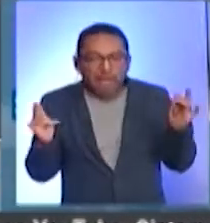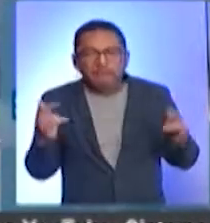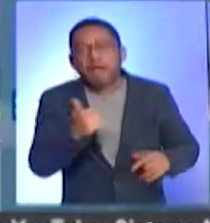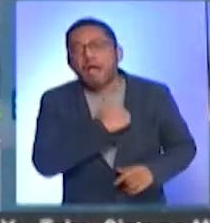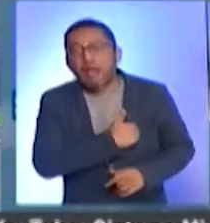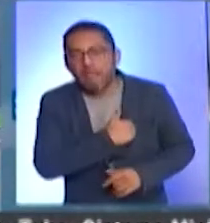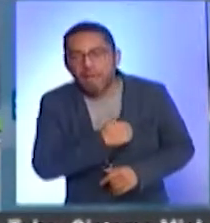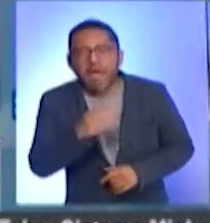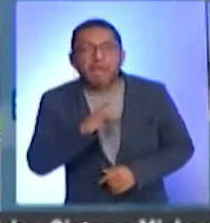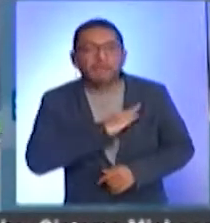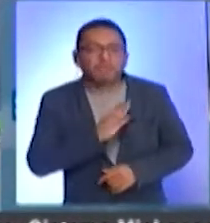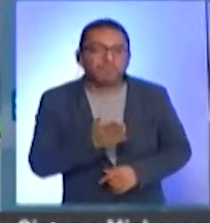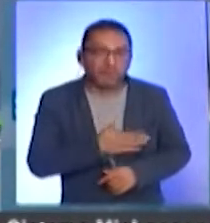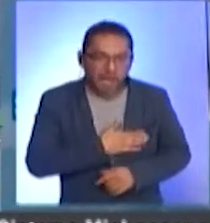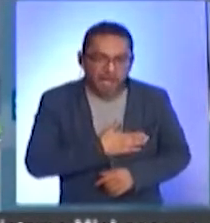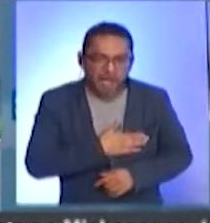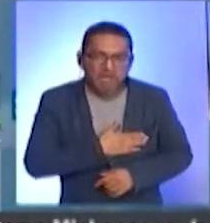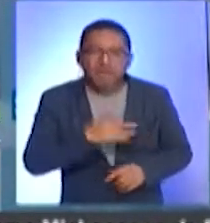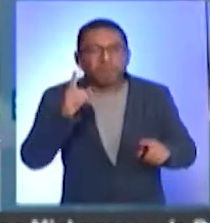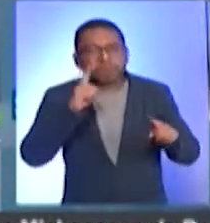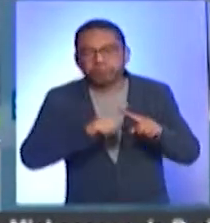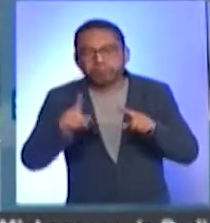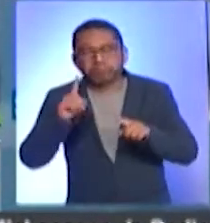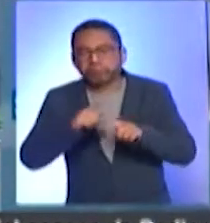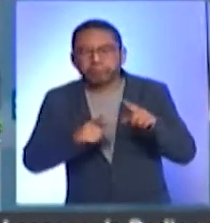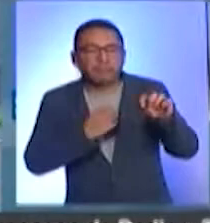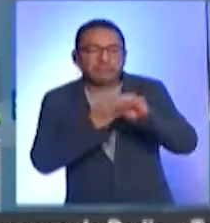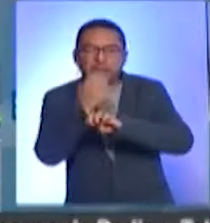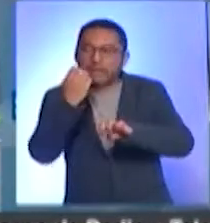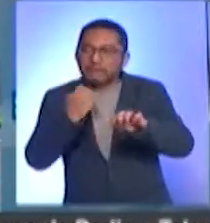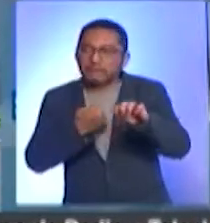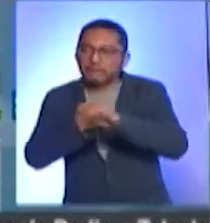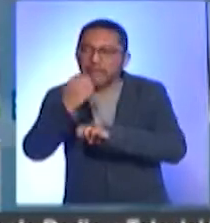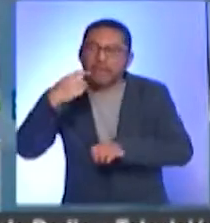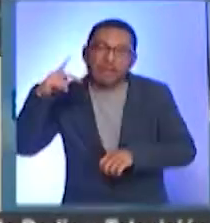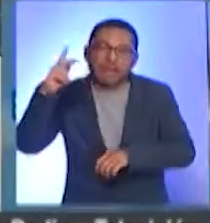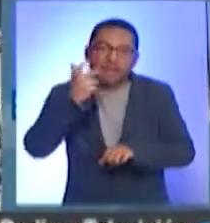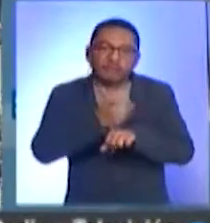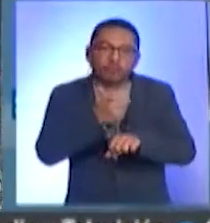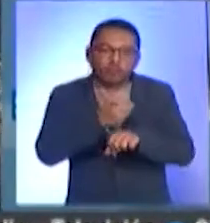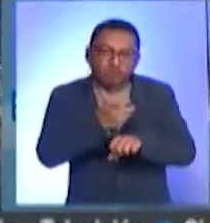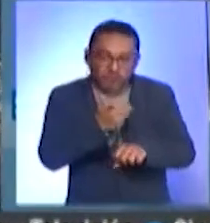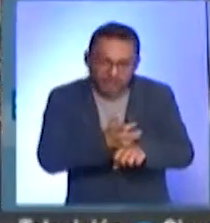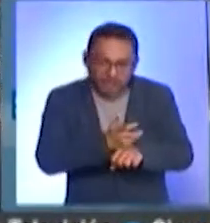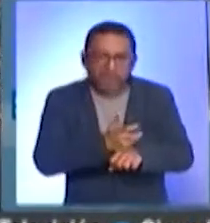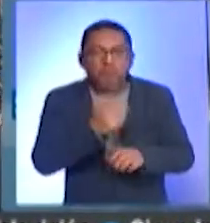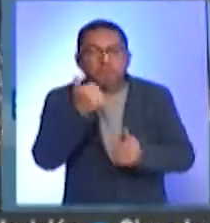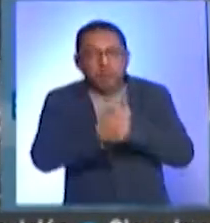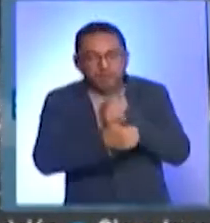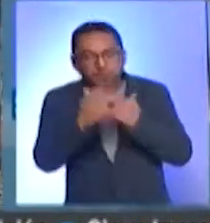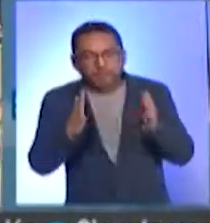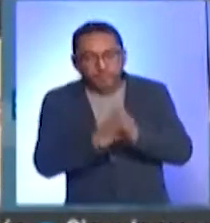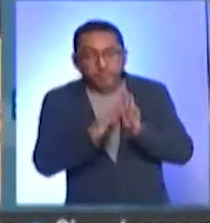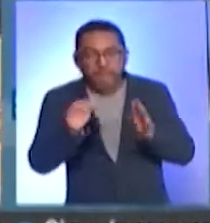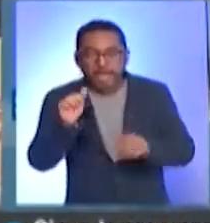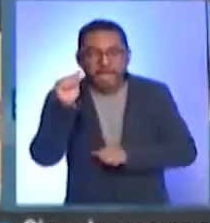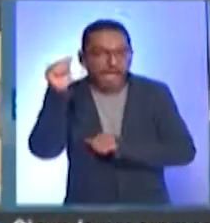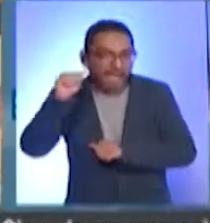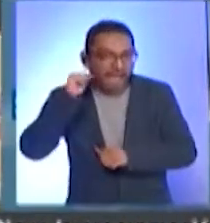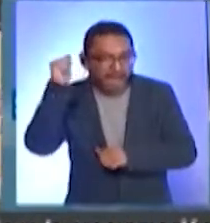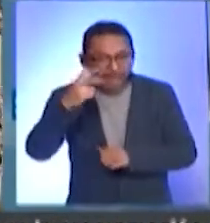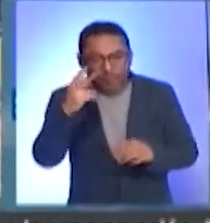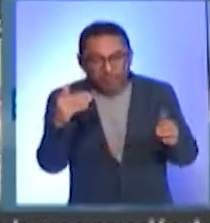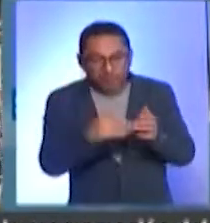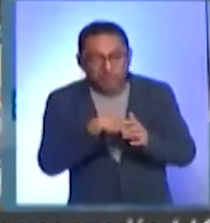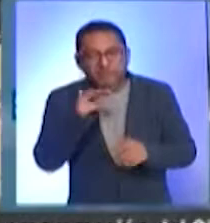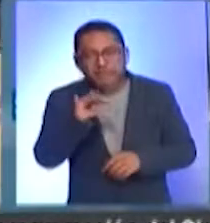españa diversos estados del vecino país del norte a finales de abril del 2019 la atleta